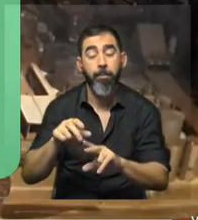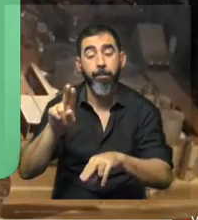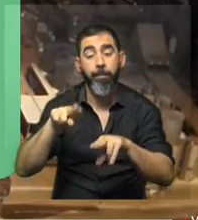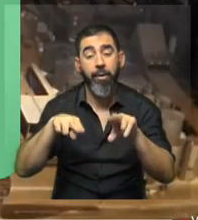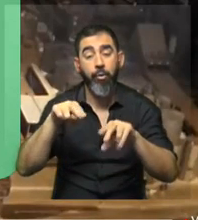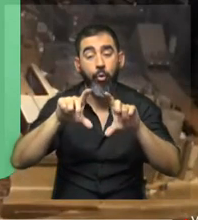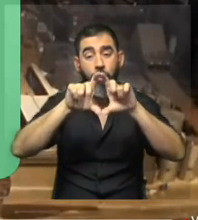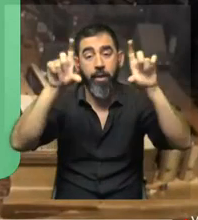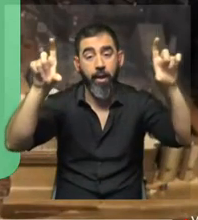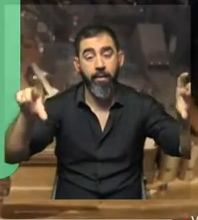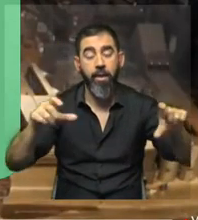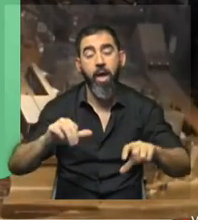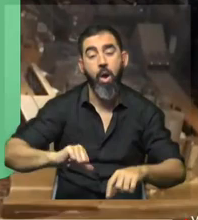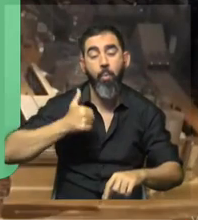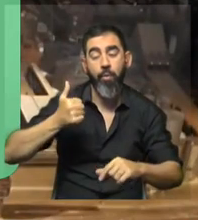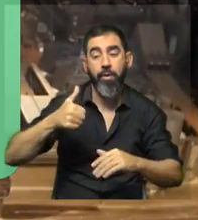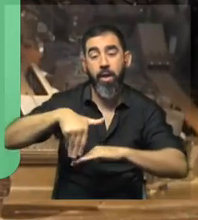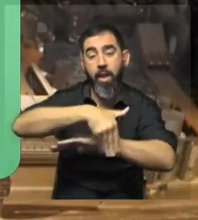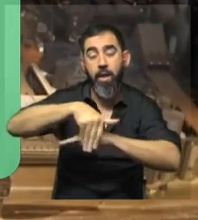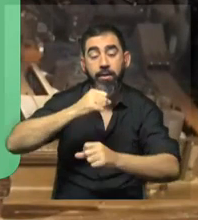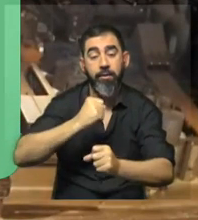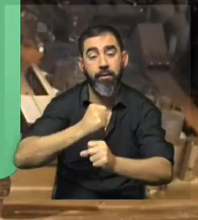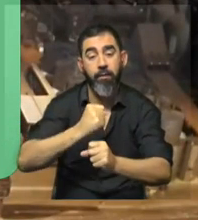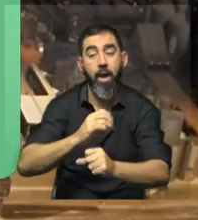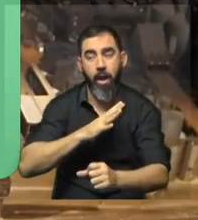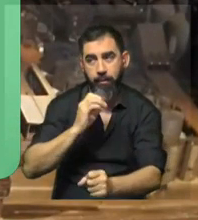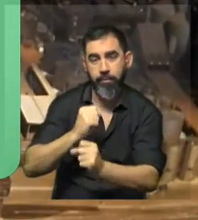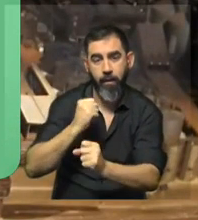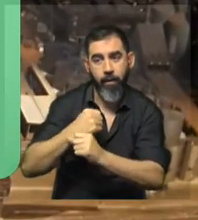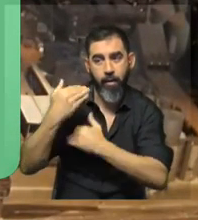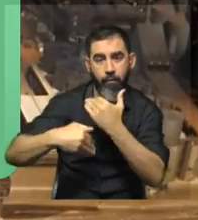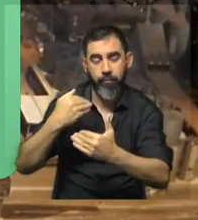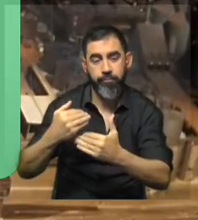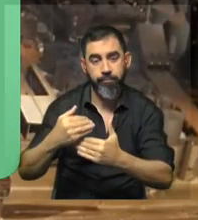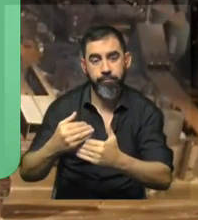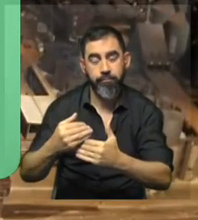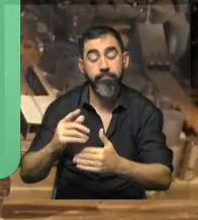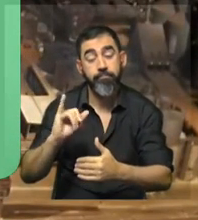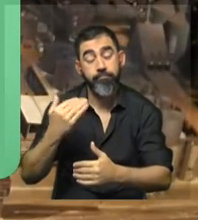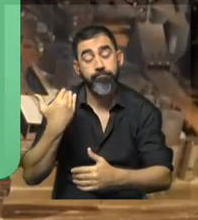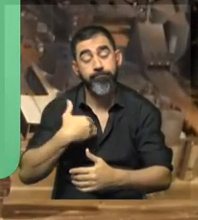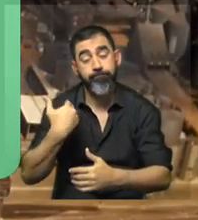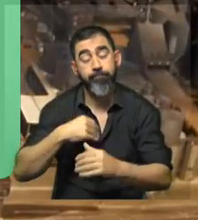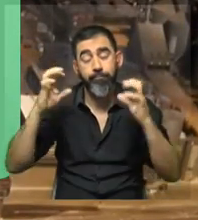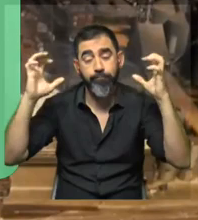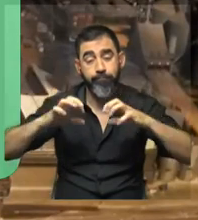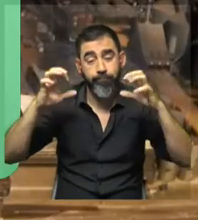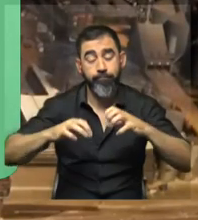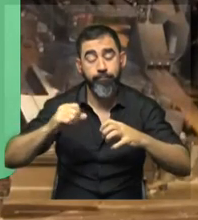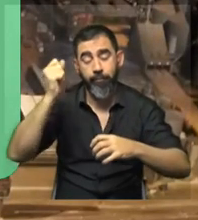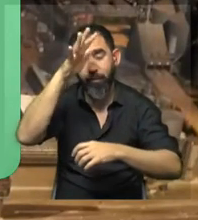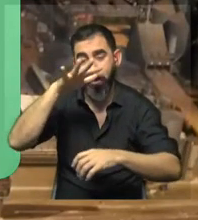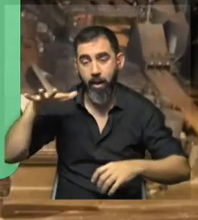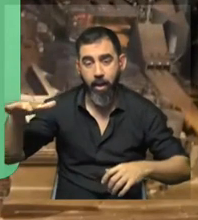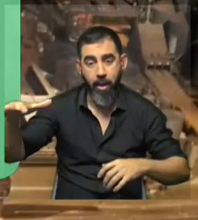de cartelería, aprovecha, trabaja en exteriores. Es una semana de laburo. Entonces, sí, extrañamos la lluvia para un montón de